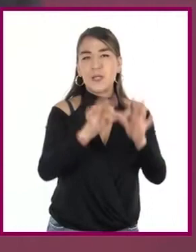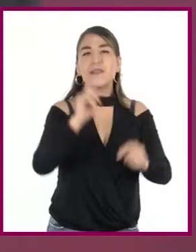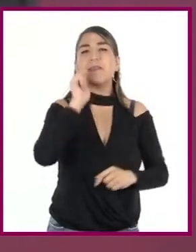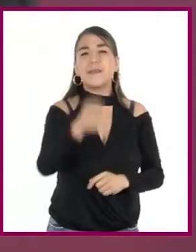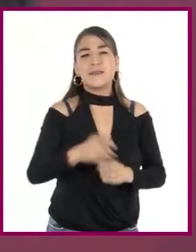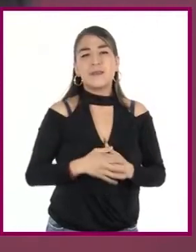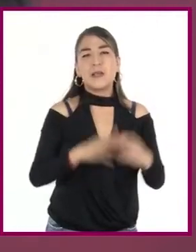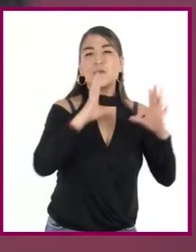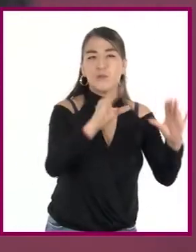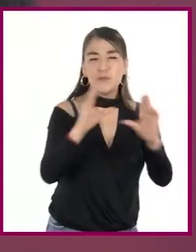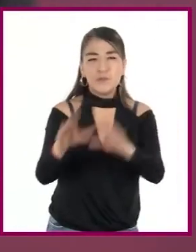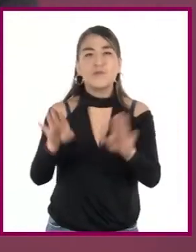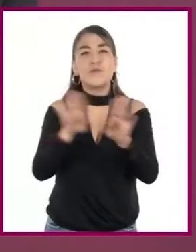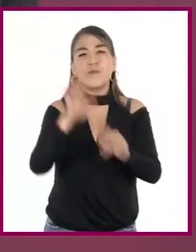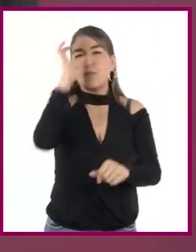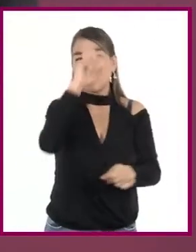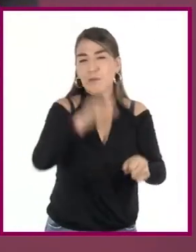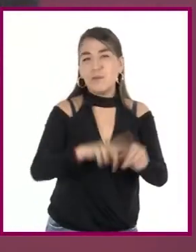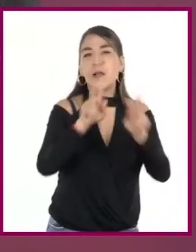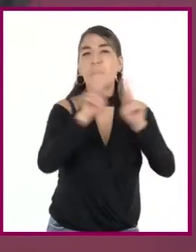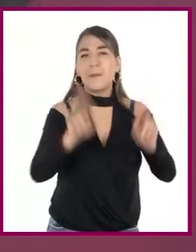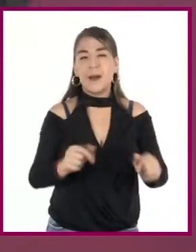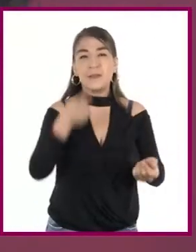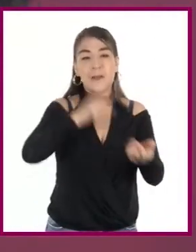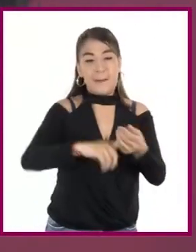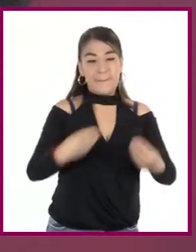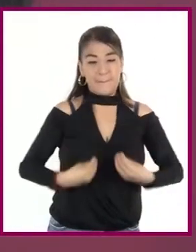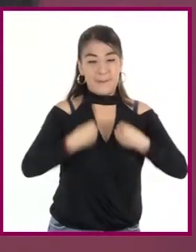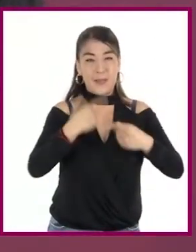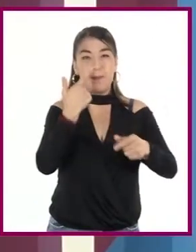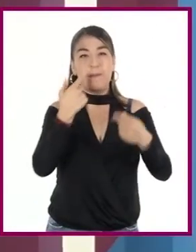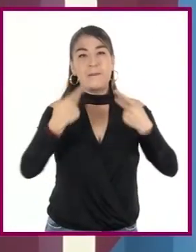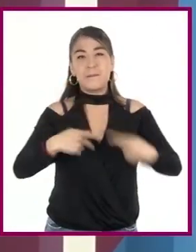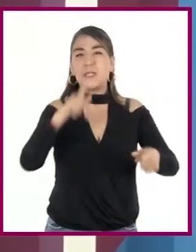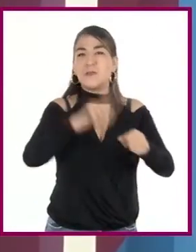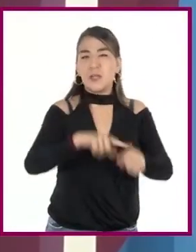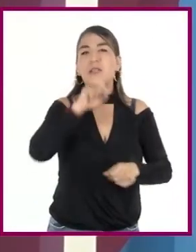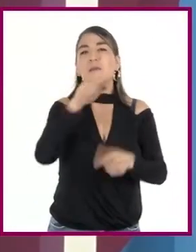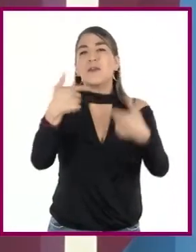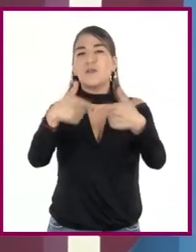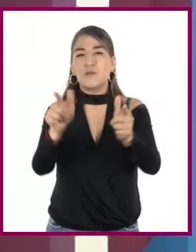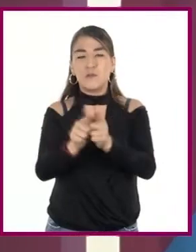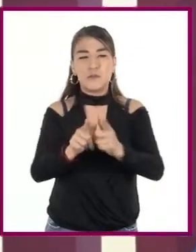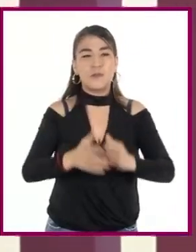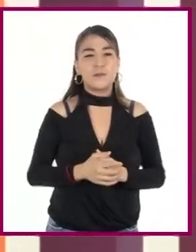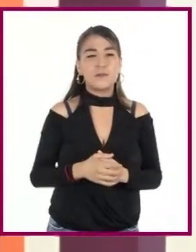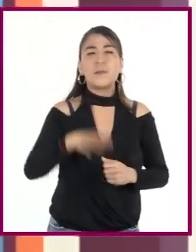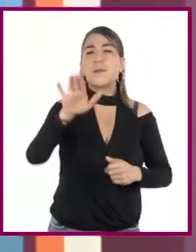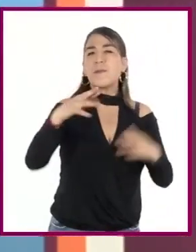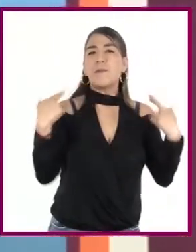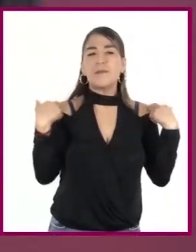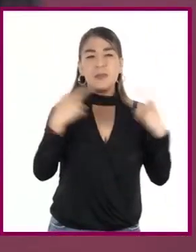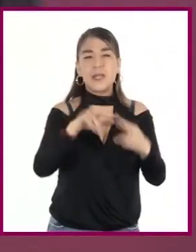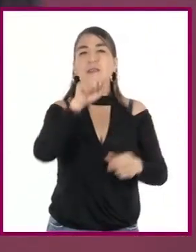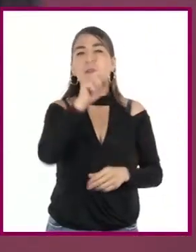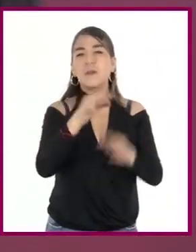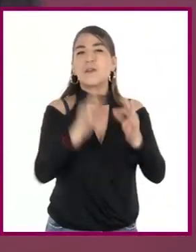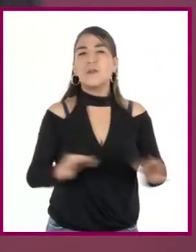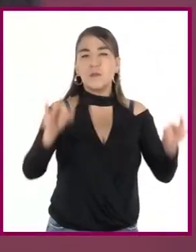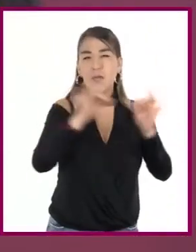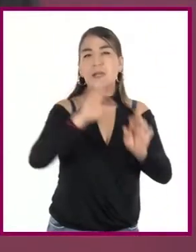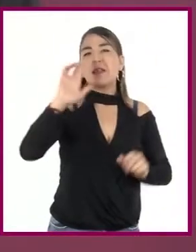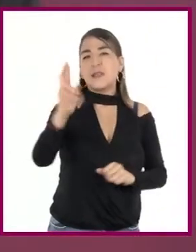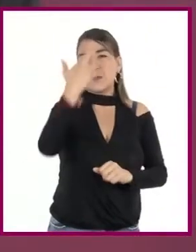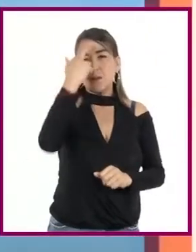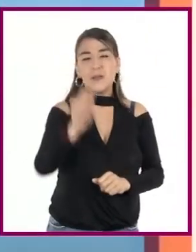fomentar la cultura de paz en la vida personal y colectiva. Maestro, También es importante